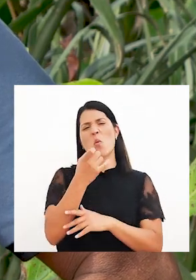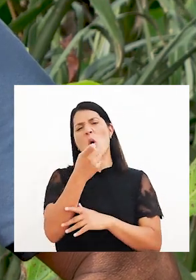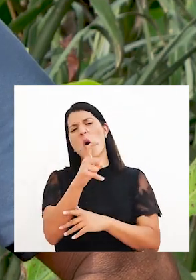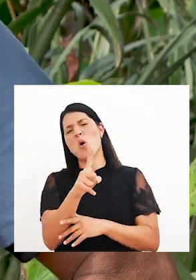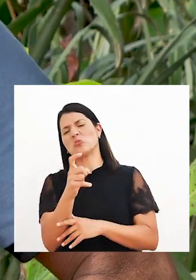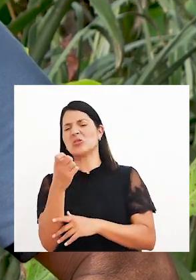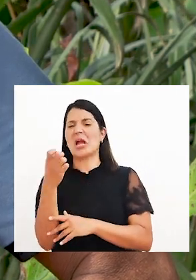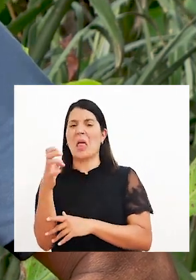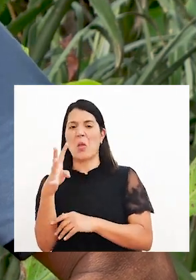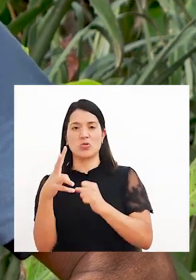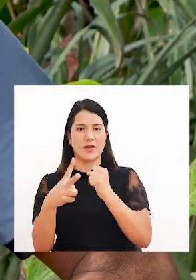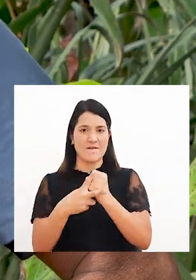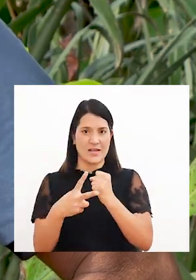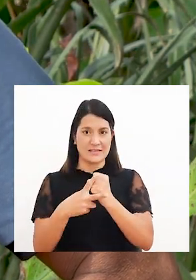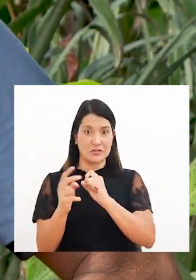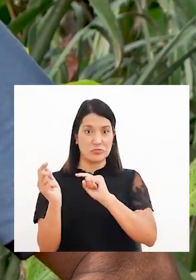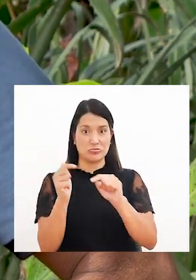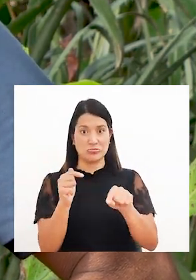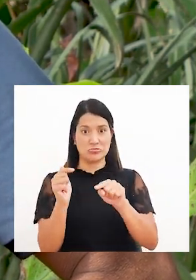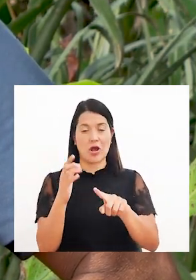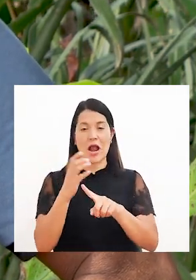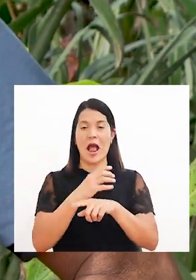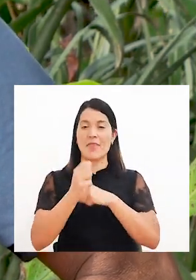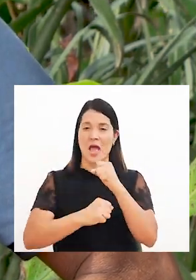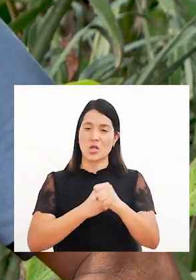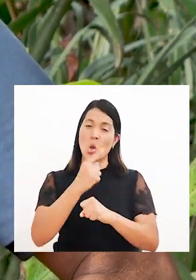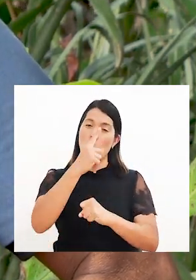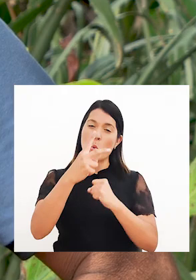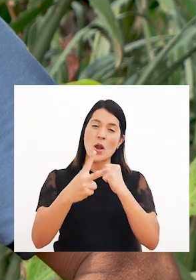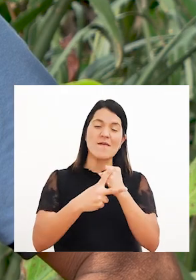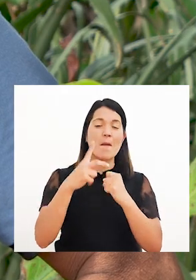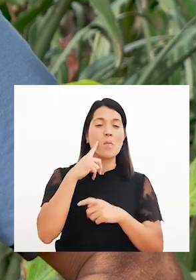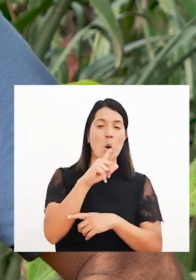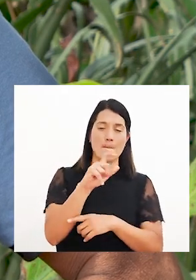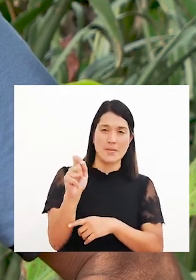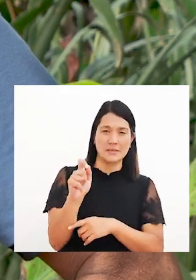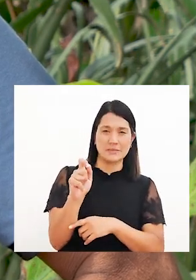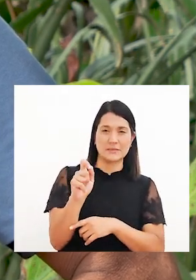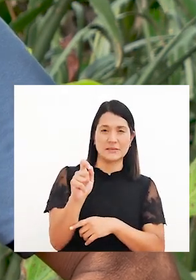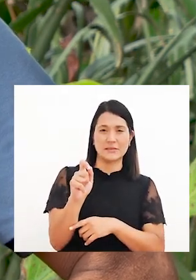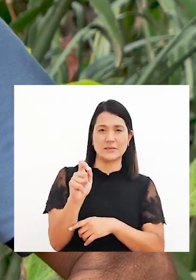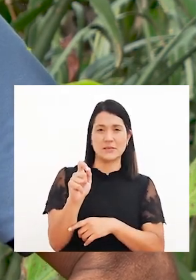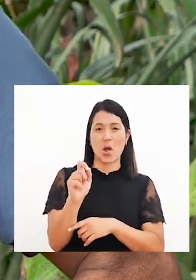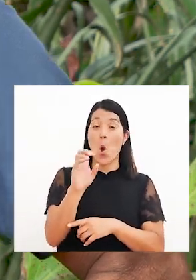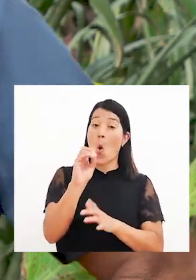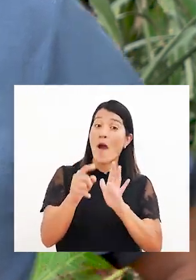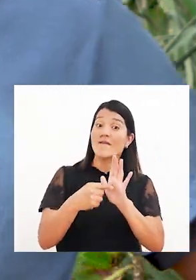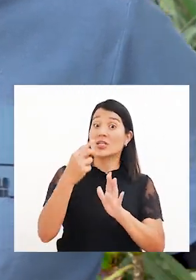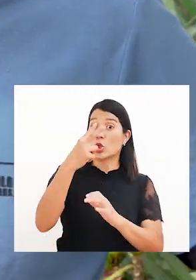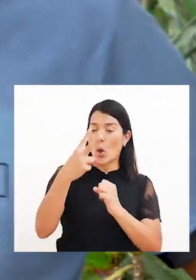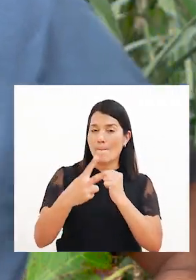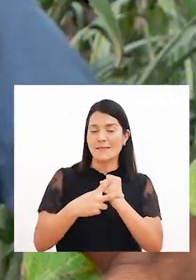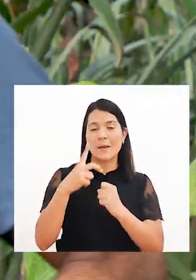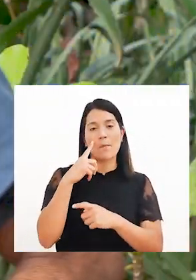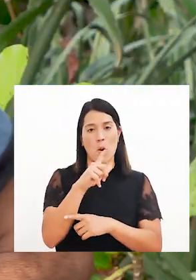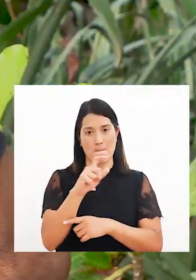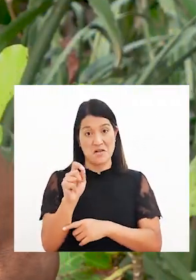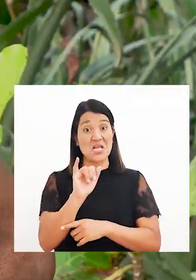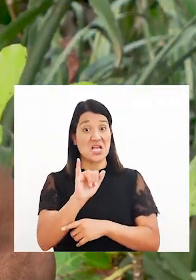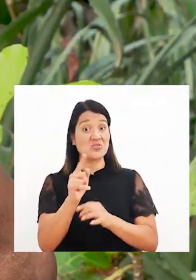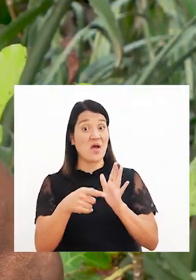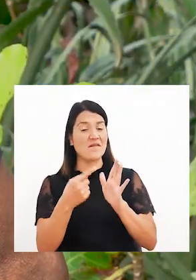año, o sea, una cada mes y a veces una o dos cada mes, ¿verdad? Eso